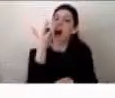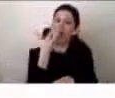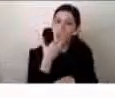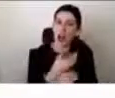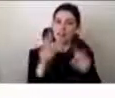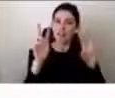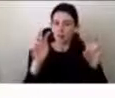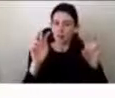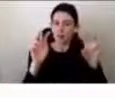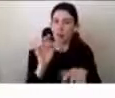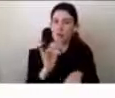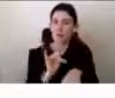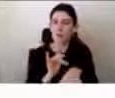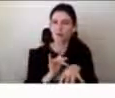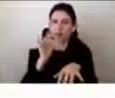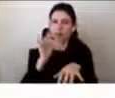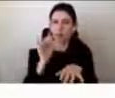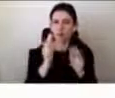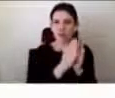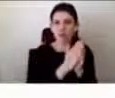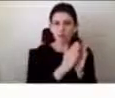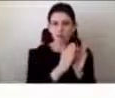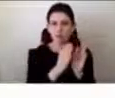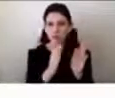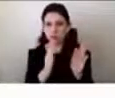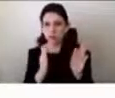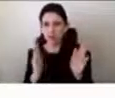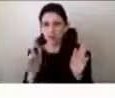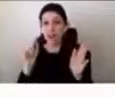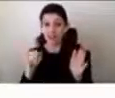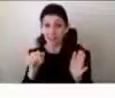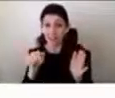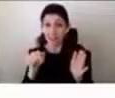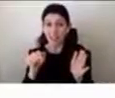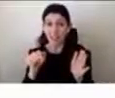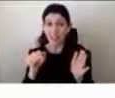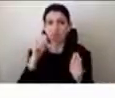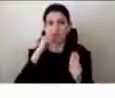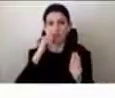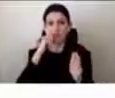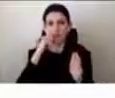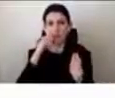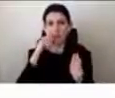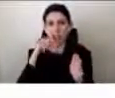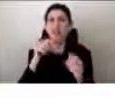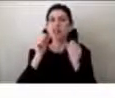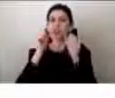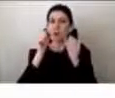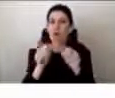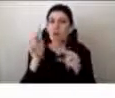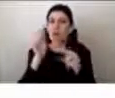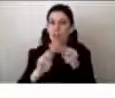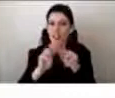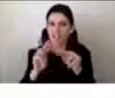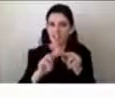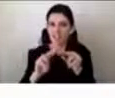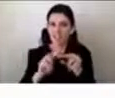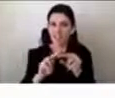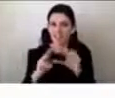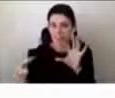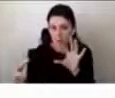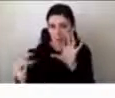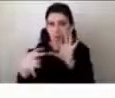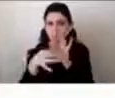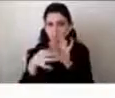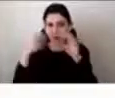en donde hay un especial espacio para la construcción de sinaptogénesis, construcción de sinapsis, mielinización de las